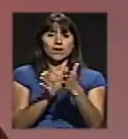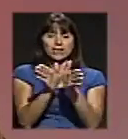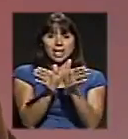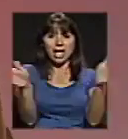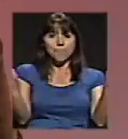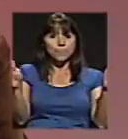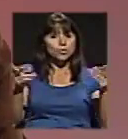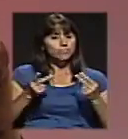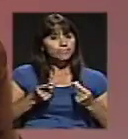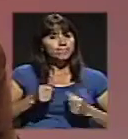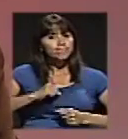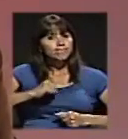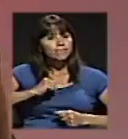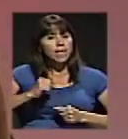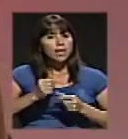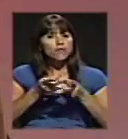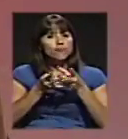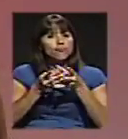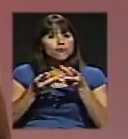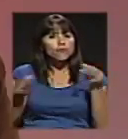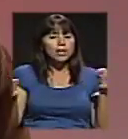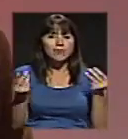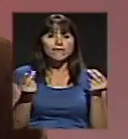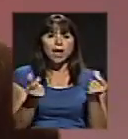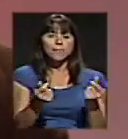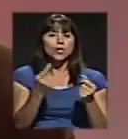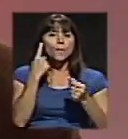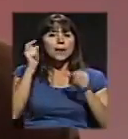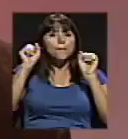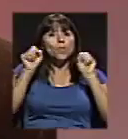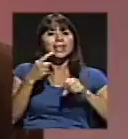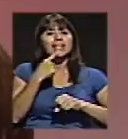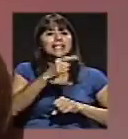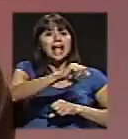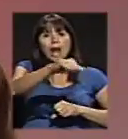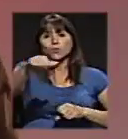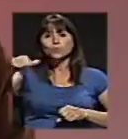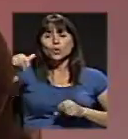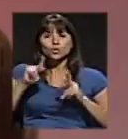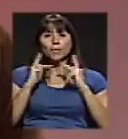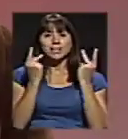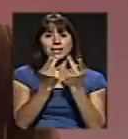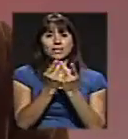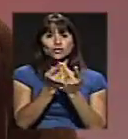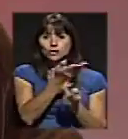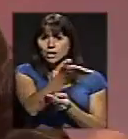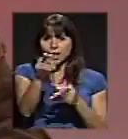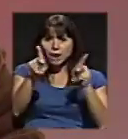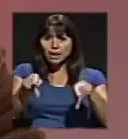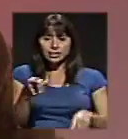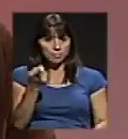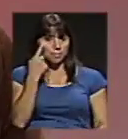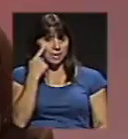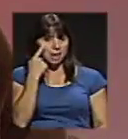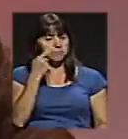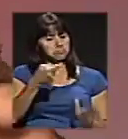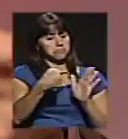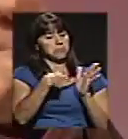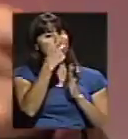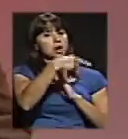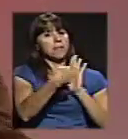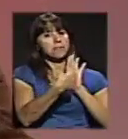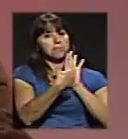y a resolver rápido sus procesos internos para poderle decir a los demás partidos y a la gente, vean, aquí está nuestro programa, aquí